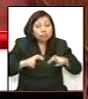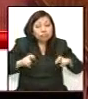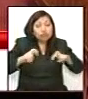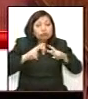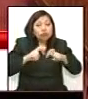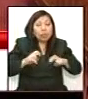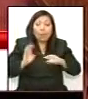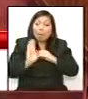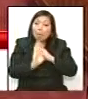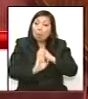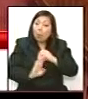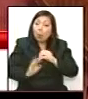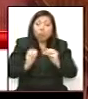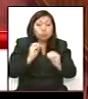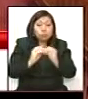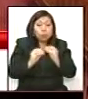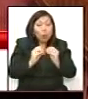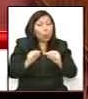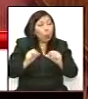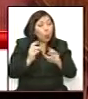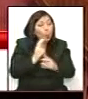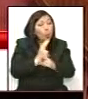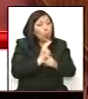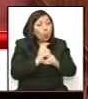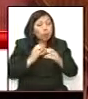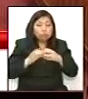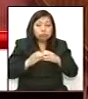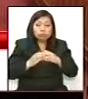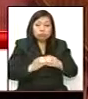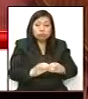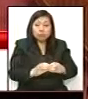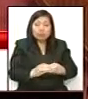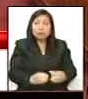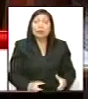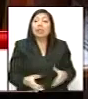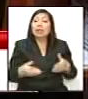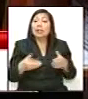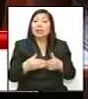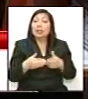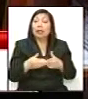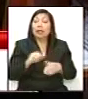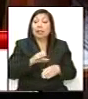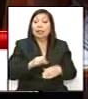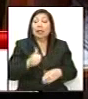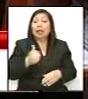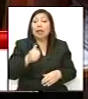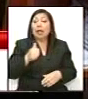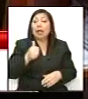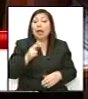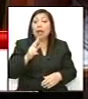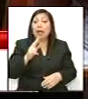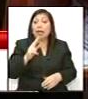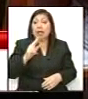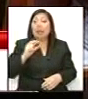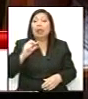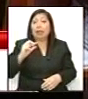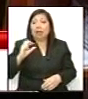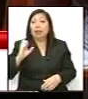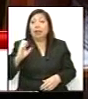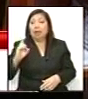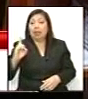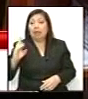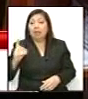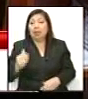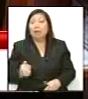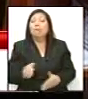registro, protección, restauración, conservación y puesta en valor de la Casa Hacienda de José María Arguedas, ubicada en Viseca, Distrito de